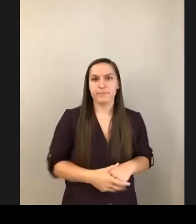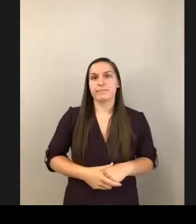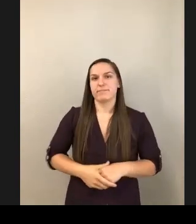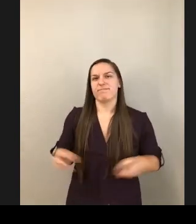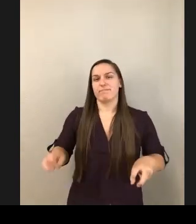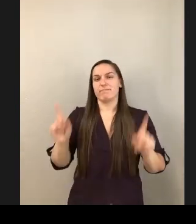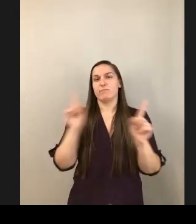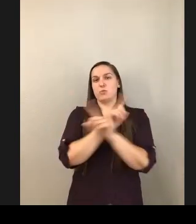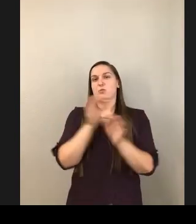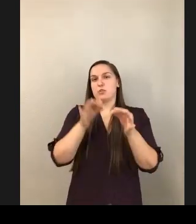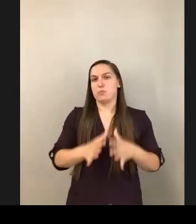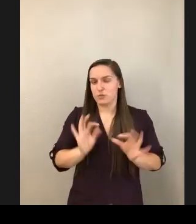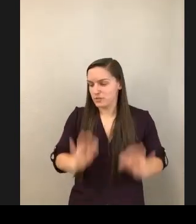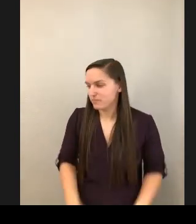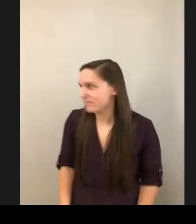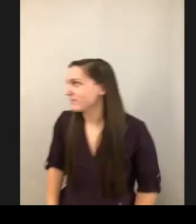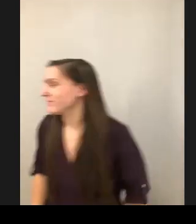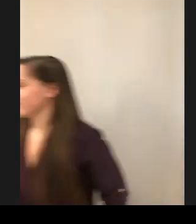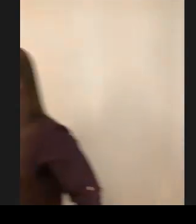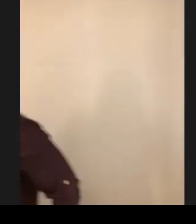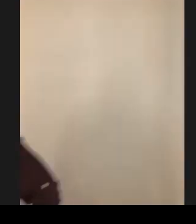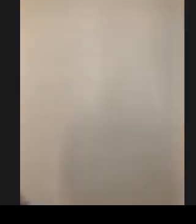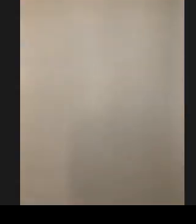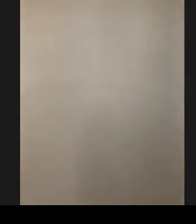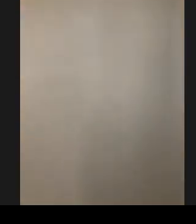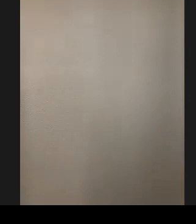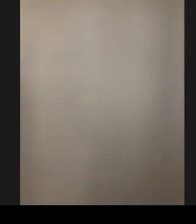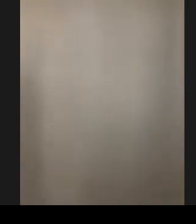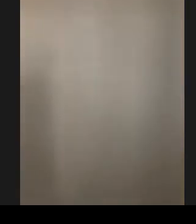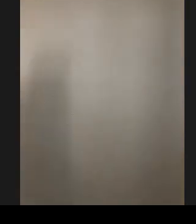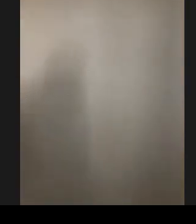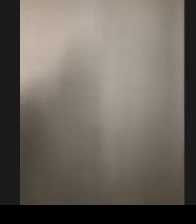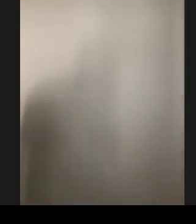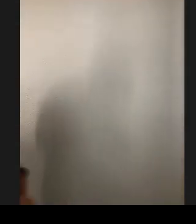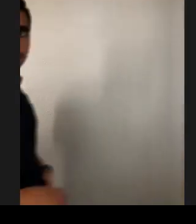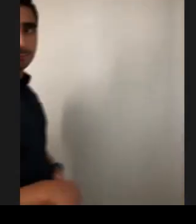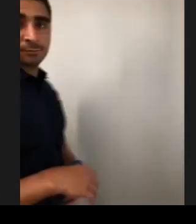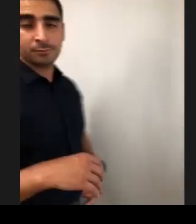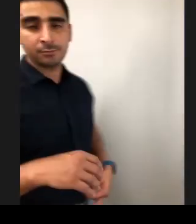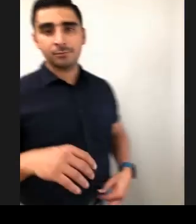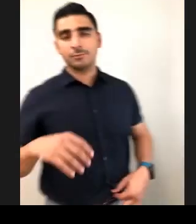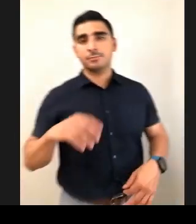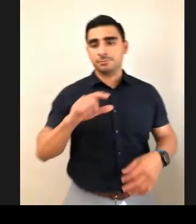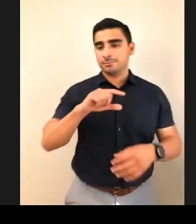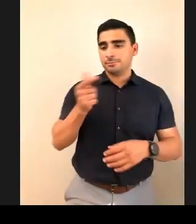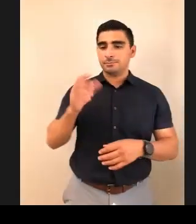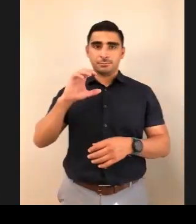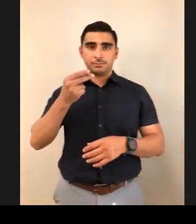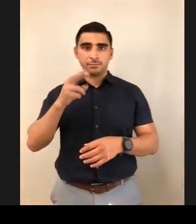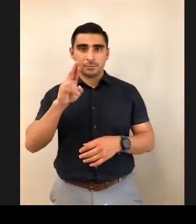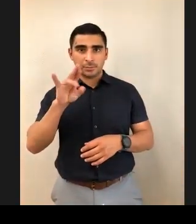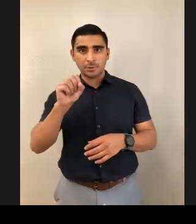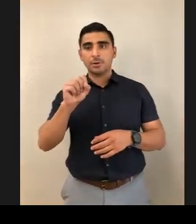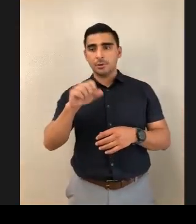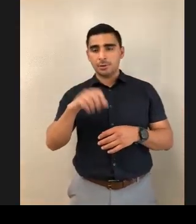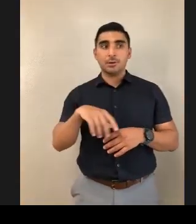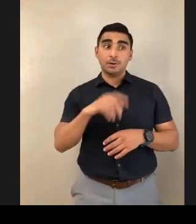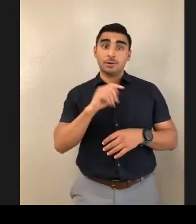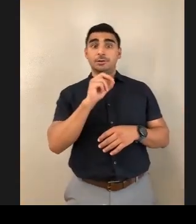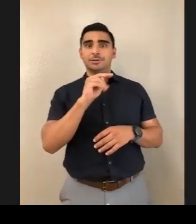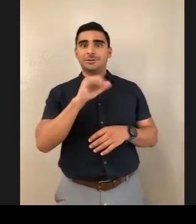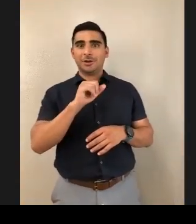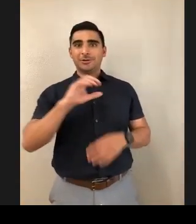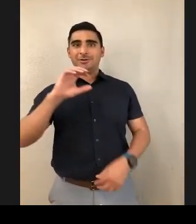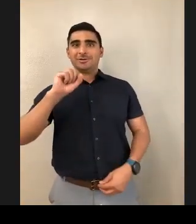cuáles soluciones puede aportar. Gracias por su respuesta, Tania. Entre todo lo que Tania